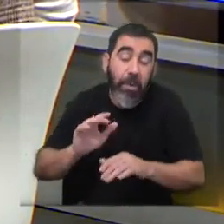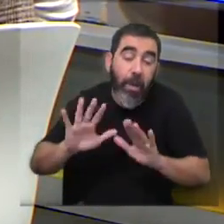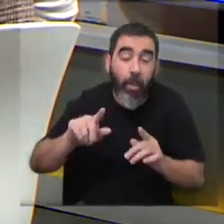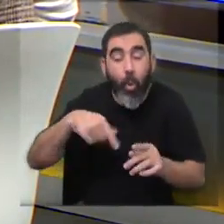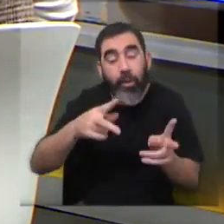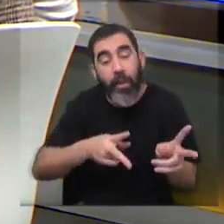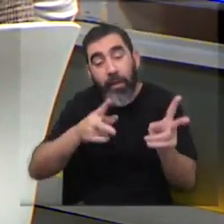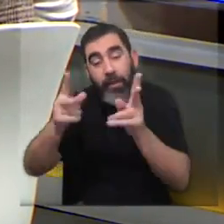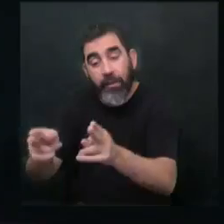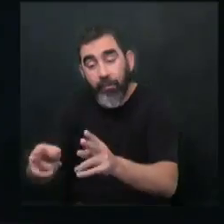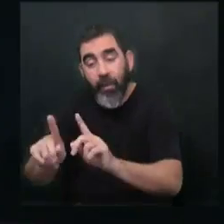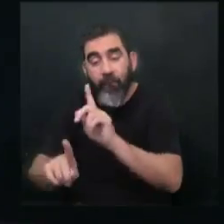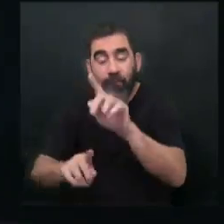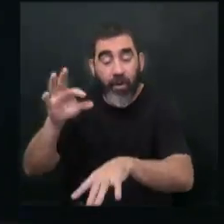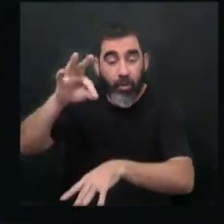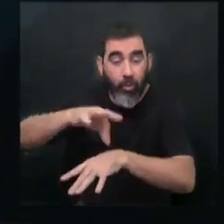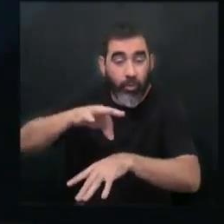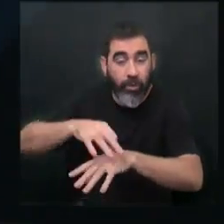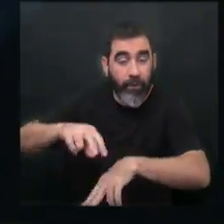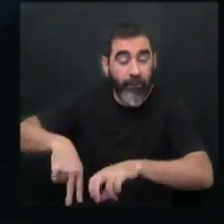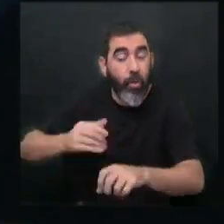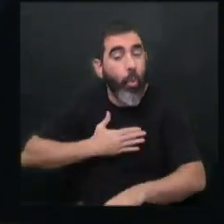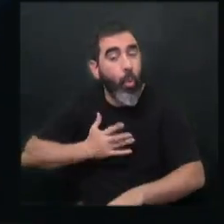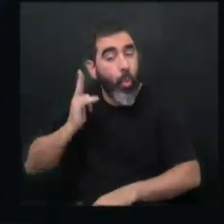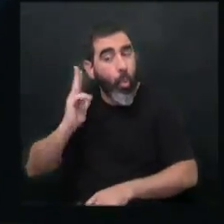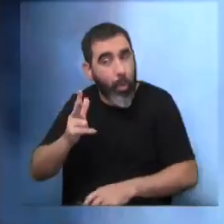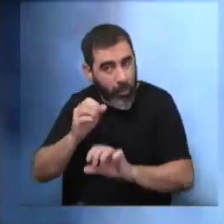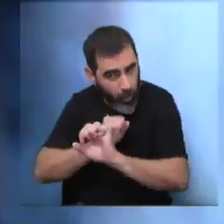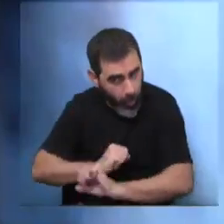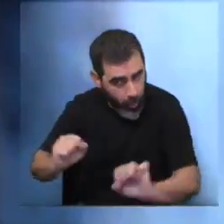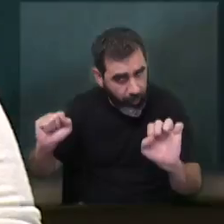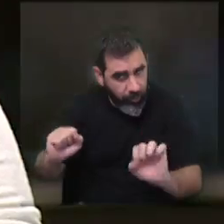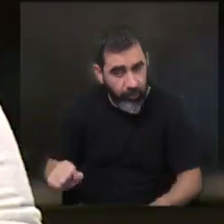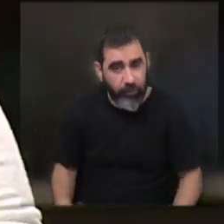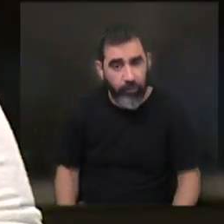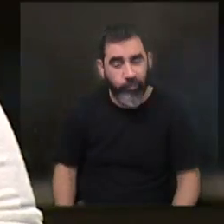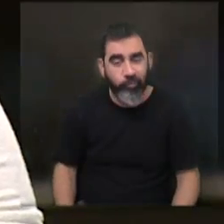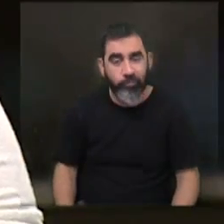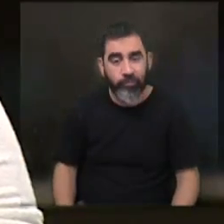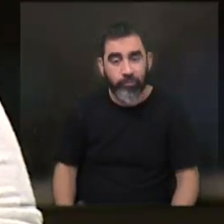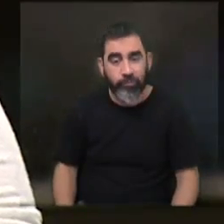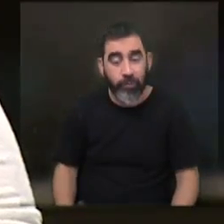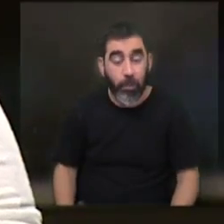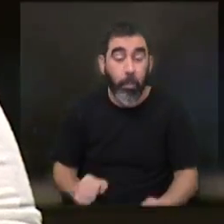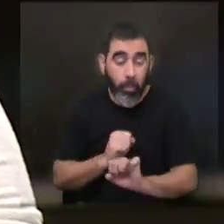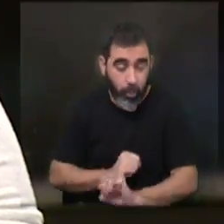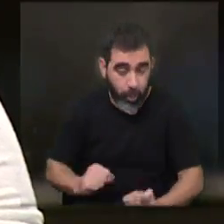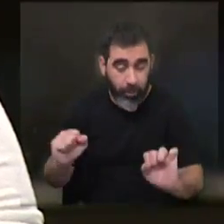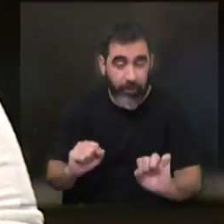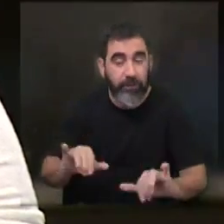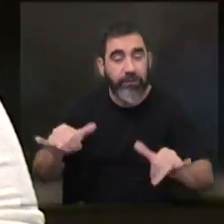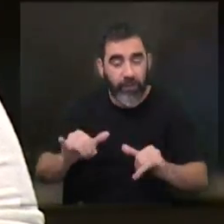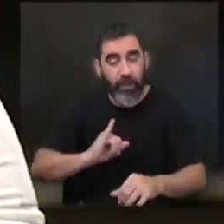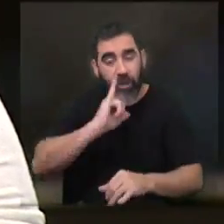Ya no será en Facultad de Veterinaria, de investigaciones en humanos. ¿Puede ser un horizonte? Puede ser. En realidad ya hay